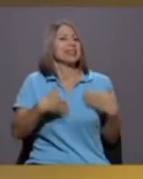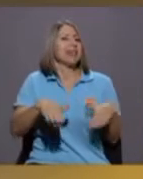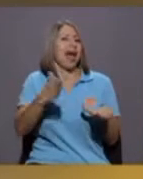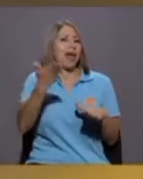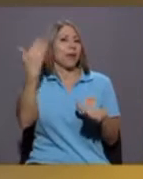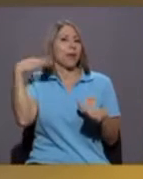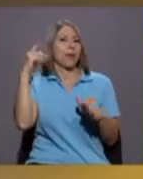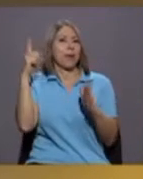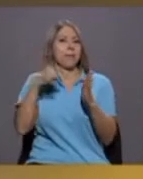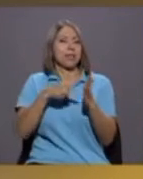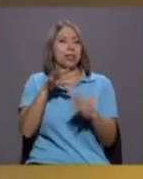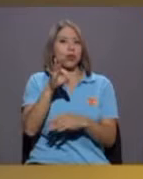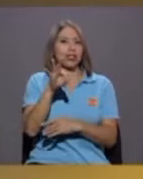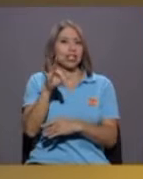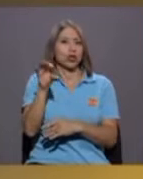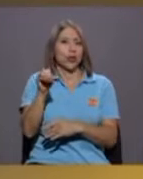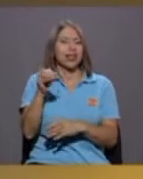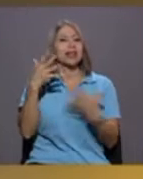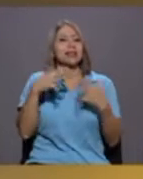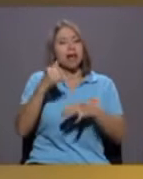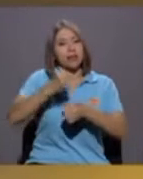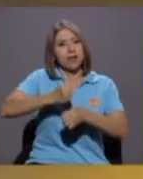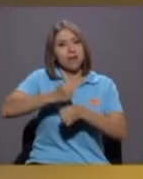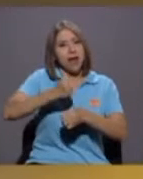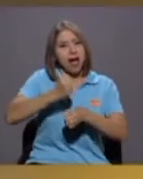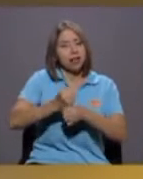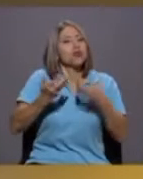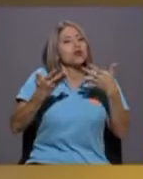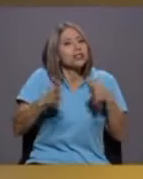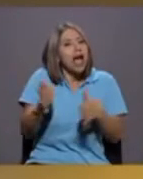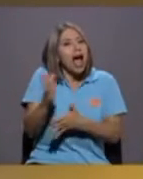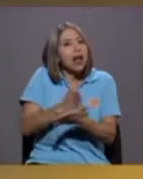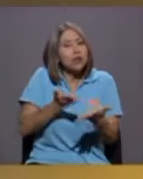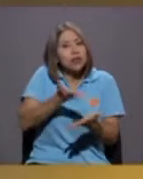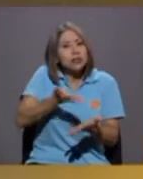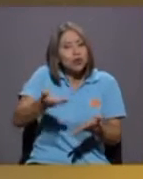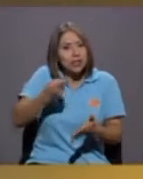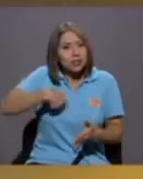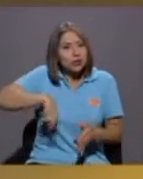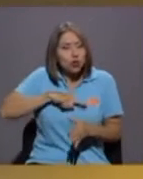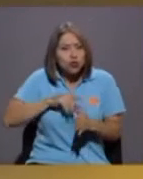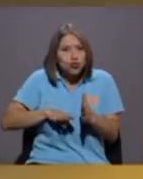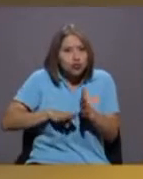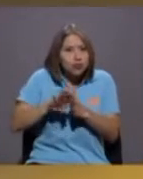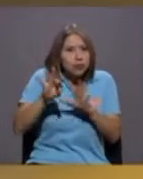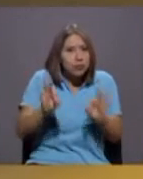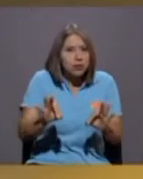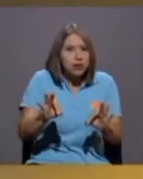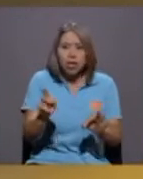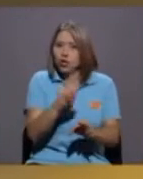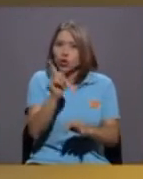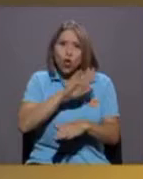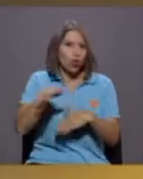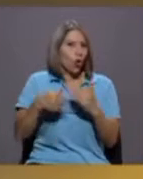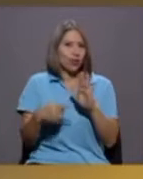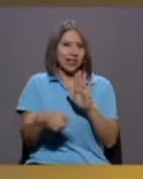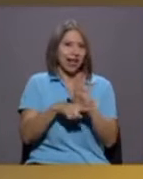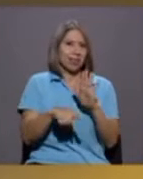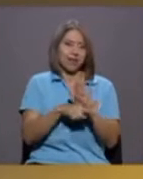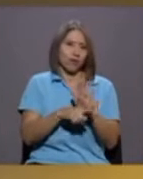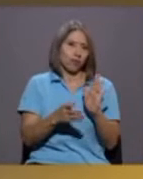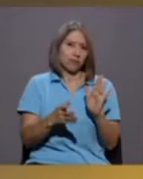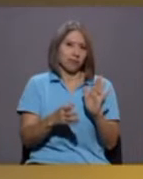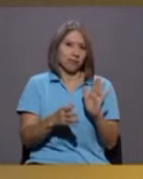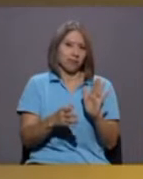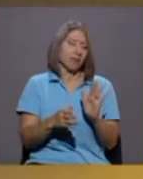un proceso importante de avance en algunas prácticas que venimos desarrollando. No todo todo es negativo. O sea, y a propósito del